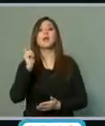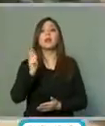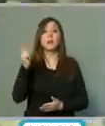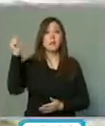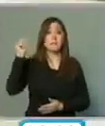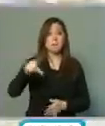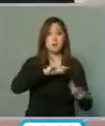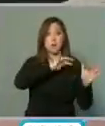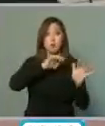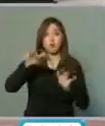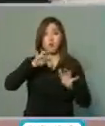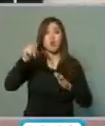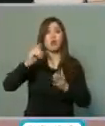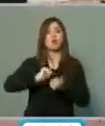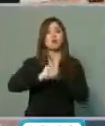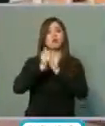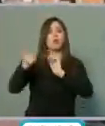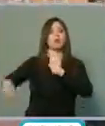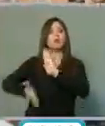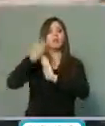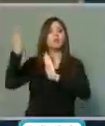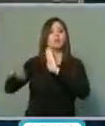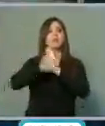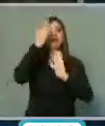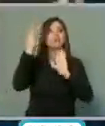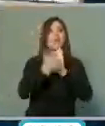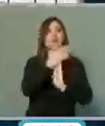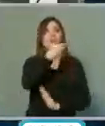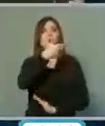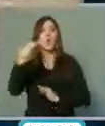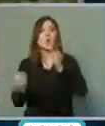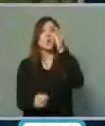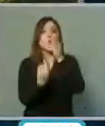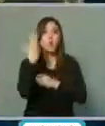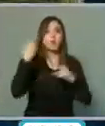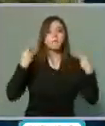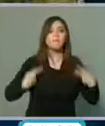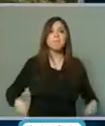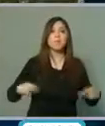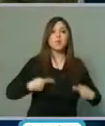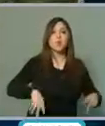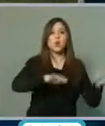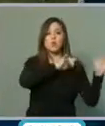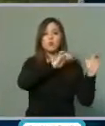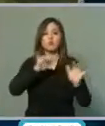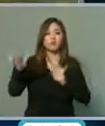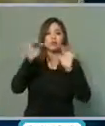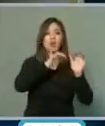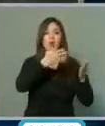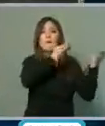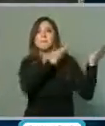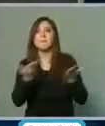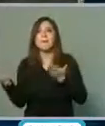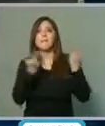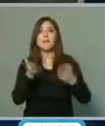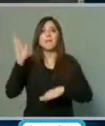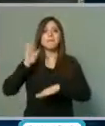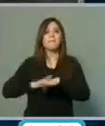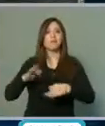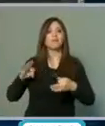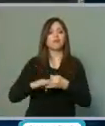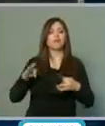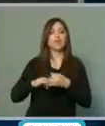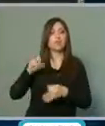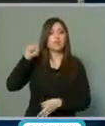nuevos, hay muchos cruceros que están llegando a Sochi porque ese es el puerto de pasajeros también. Oye, entonces, a ver, entonces tiene